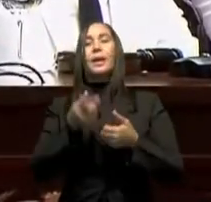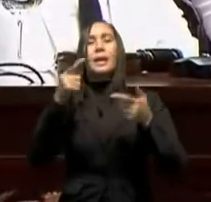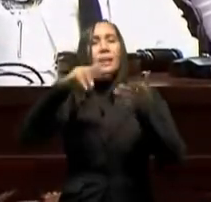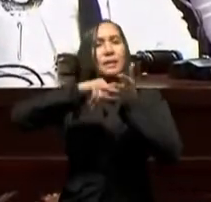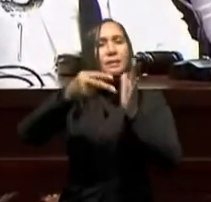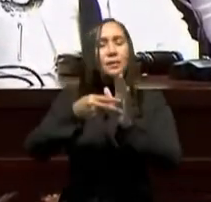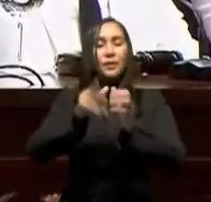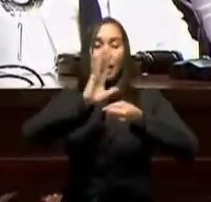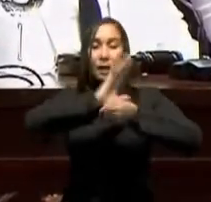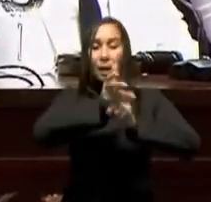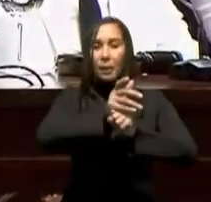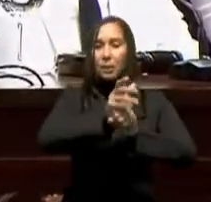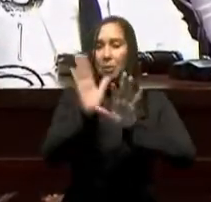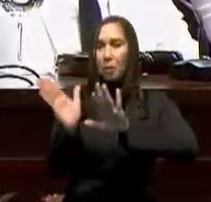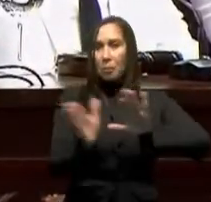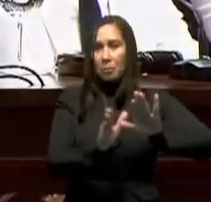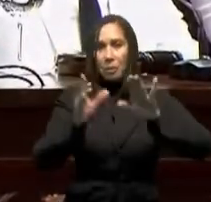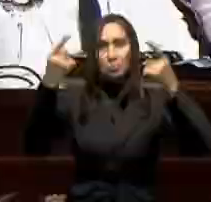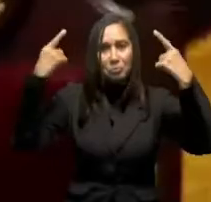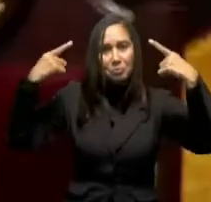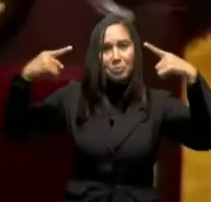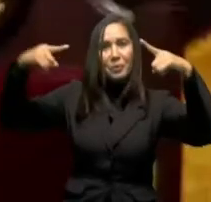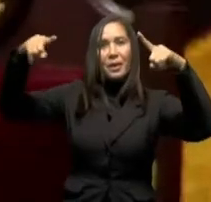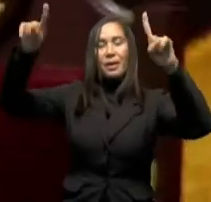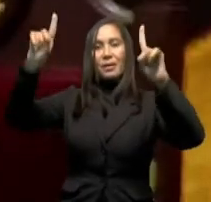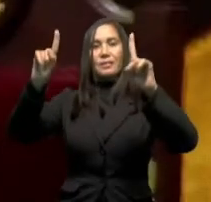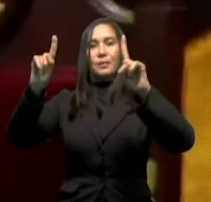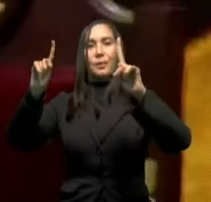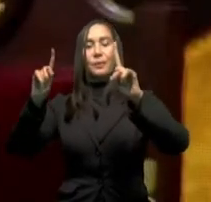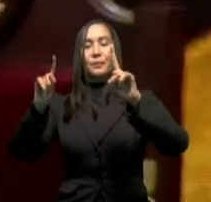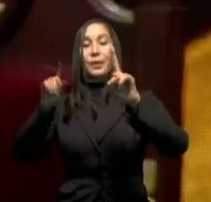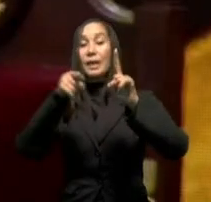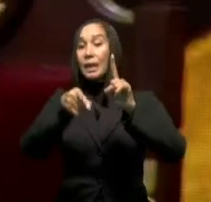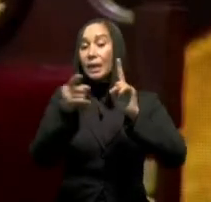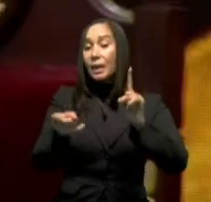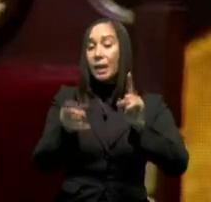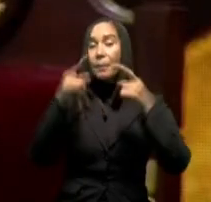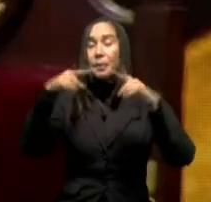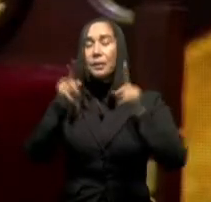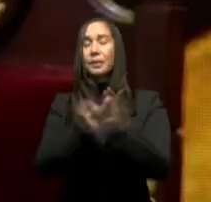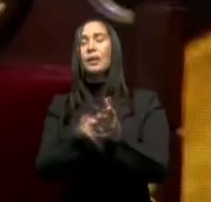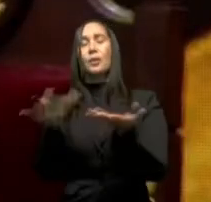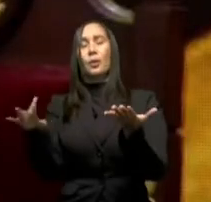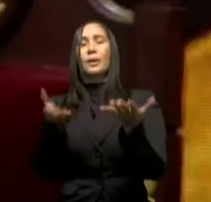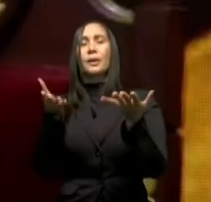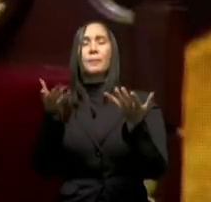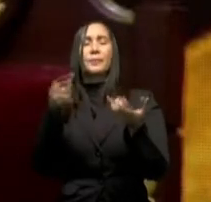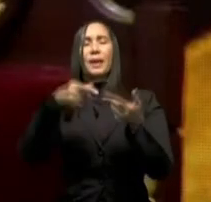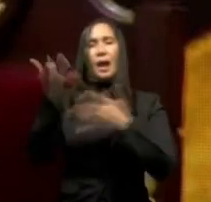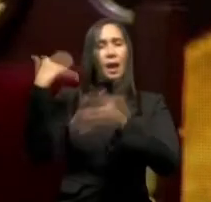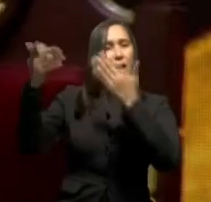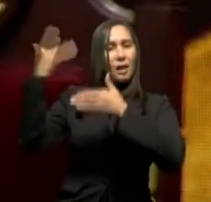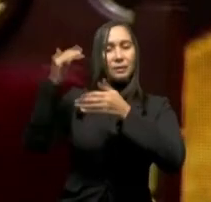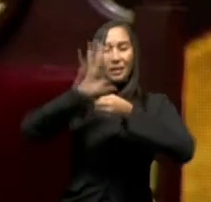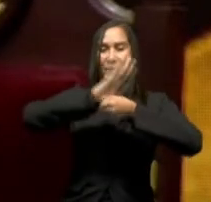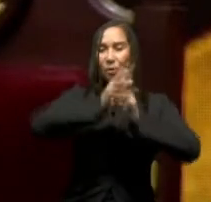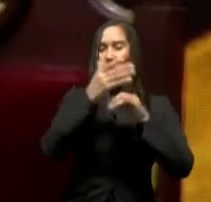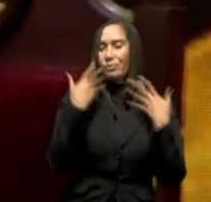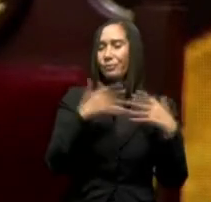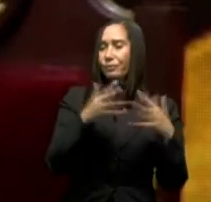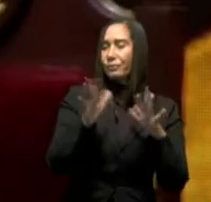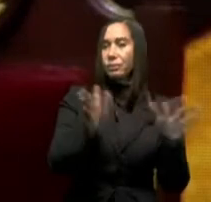que demuestra que nuestra estrategia de rápida apertura y reformas ha permitido que superemos las aspiraciones que existían antes del